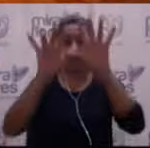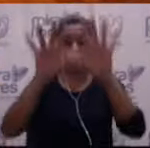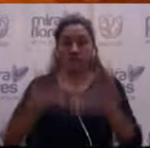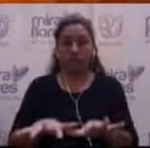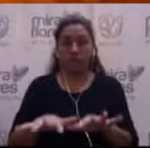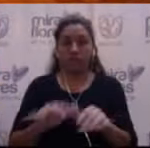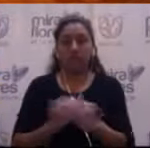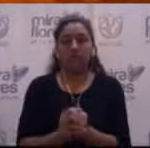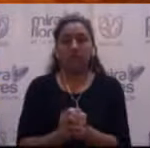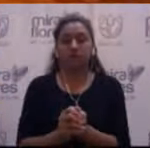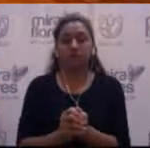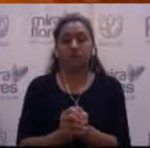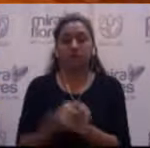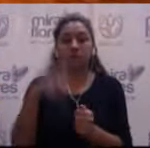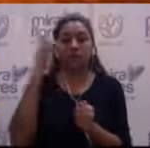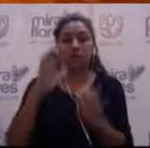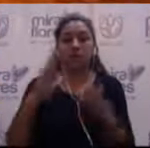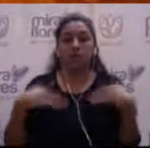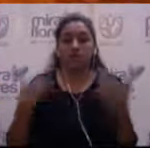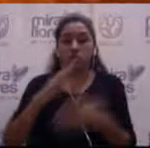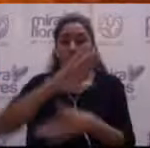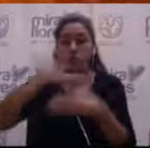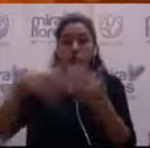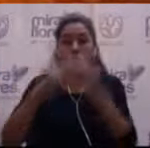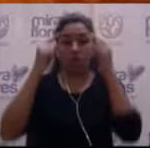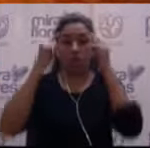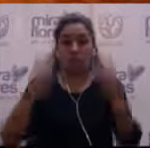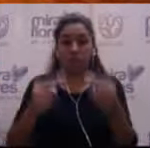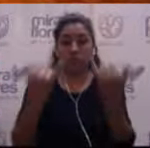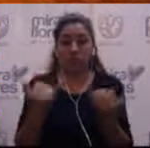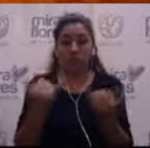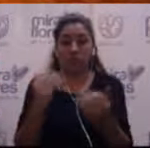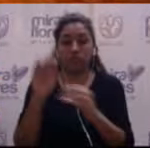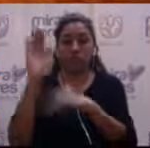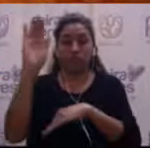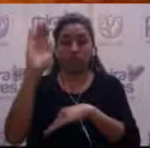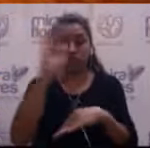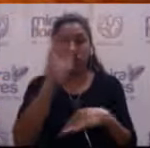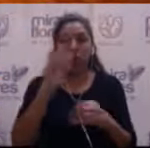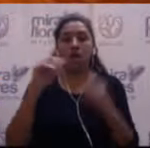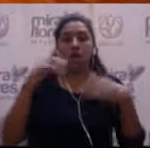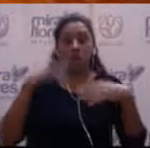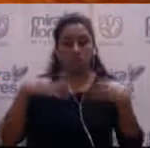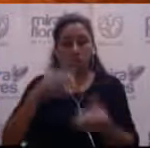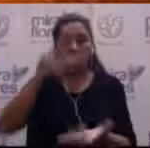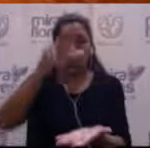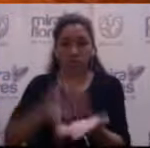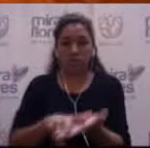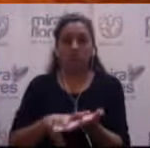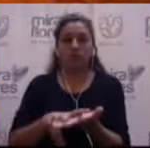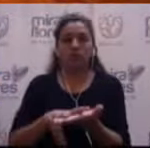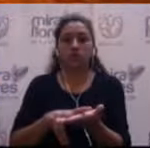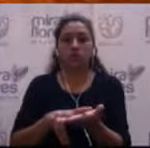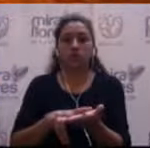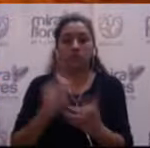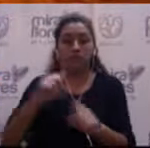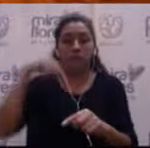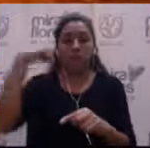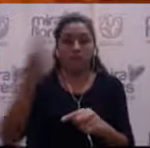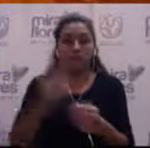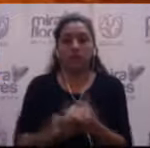acta para que todos los acuerdos tomados esta mañana sean acuerdos válidos y que se puedan ejecutar en estos